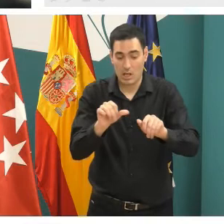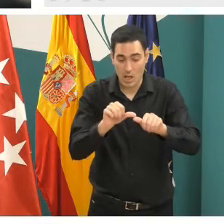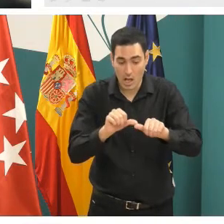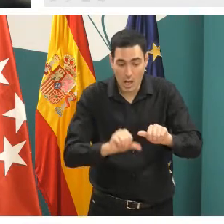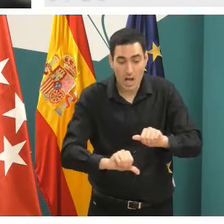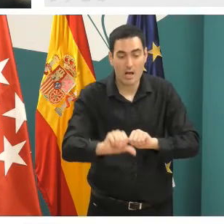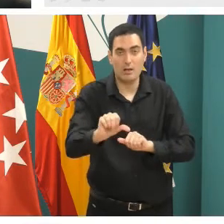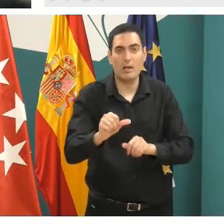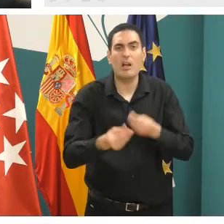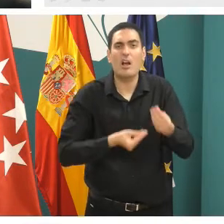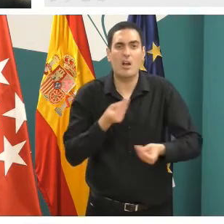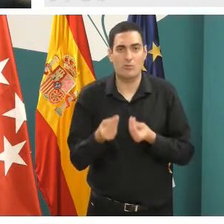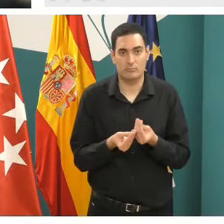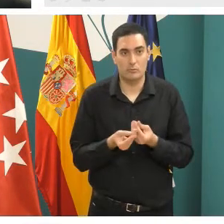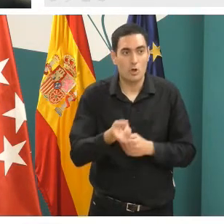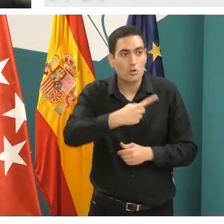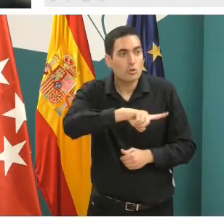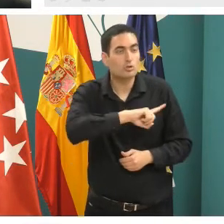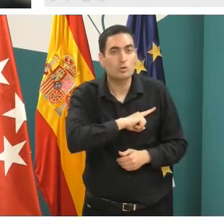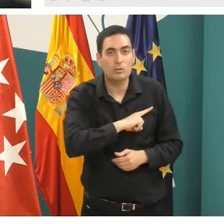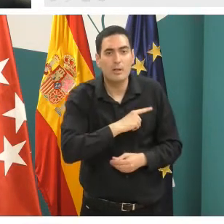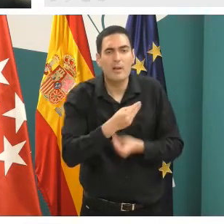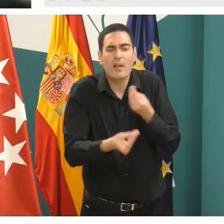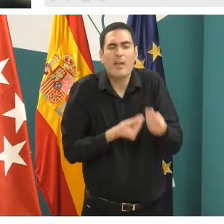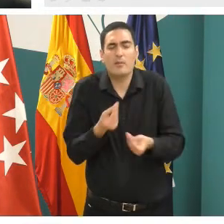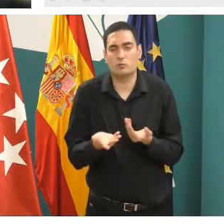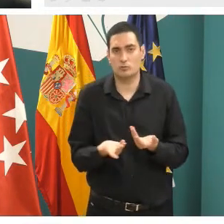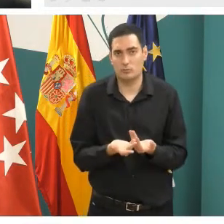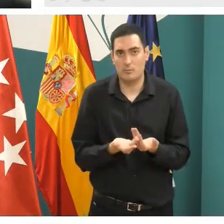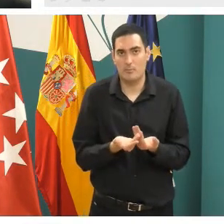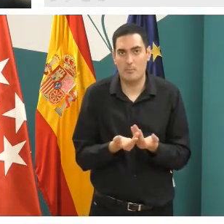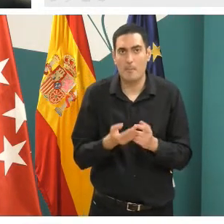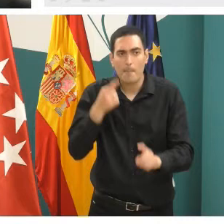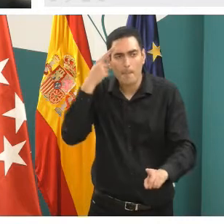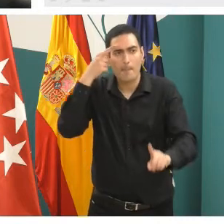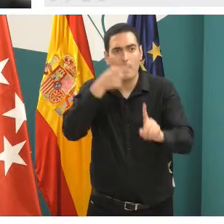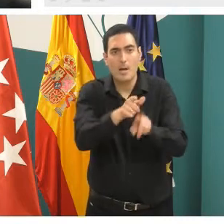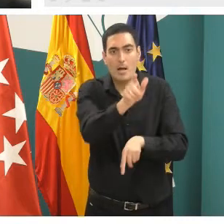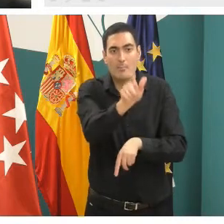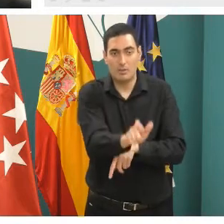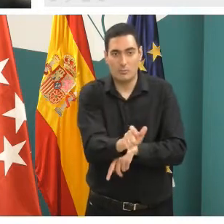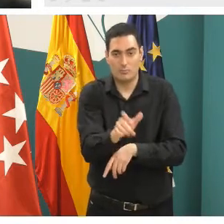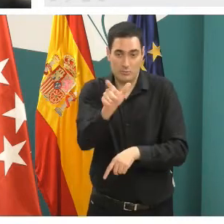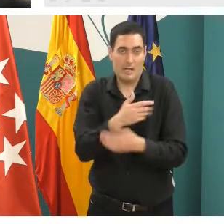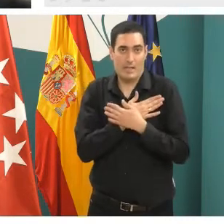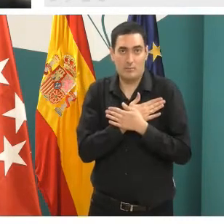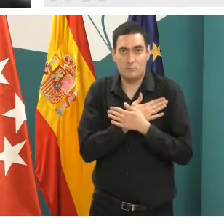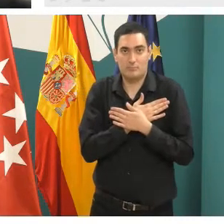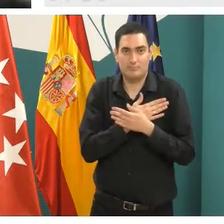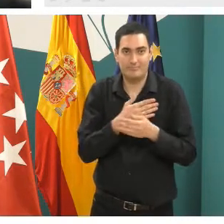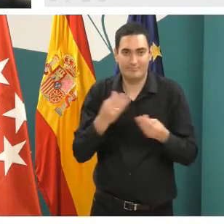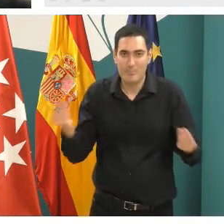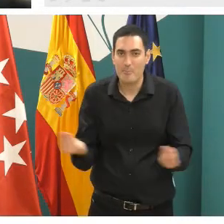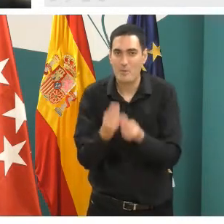¿qué puedo hacer? ¿Qué podemos hacer para estar, o para que esta persona, o para que mi ser querido esté mejor? Y esto va a ocurrir